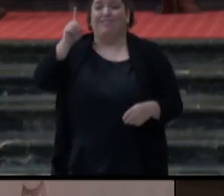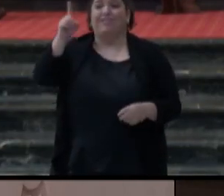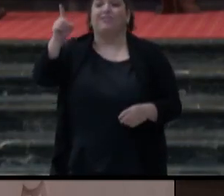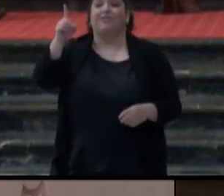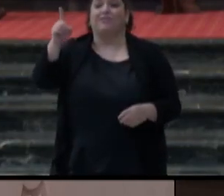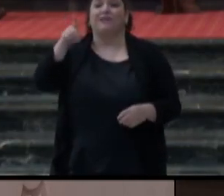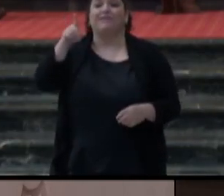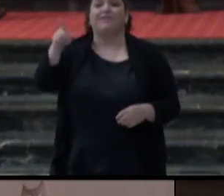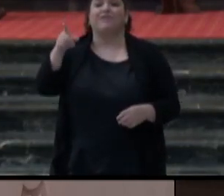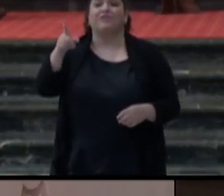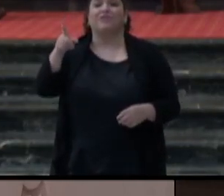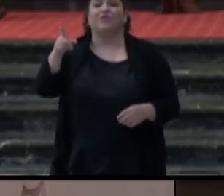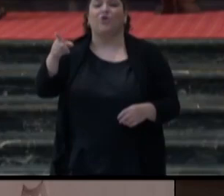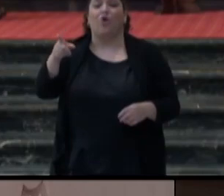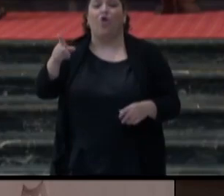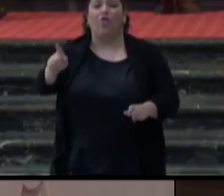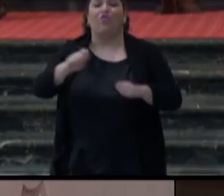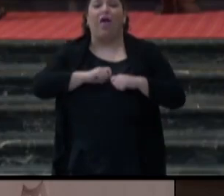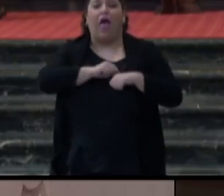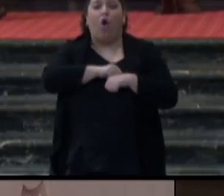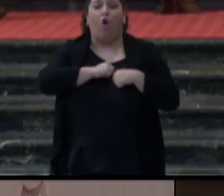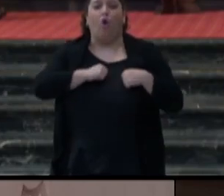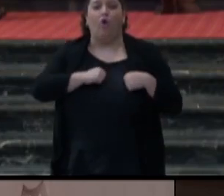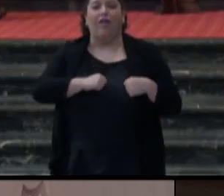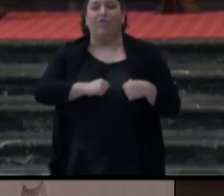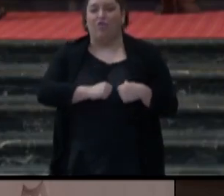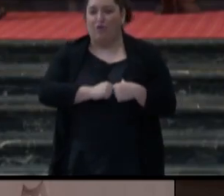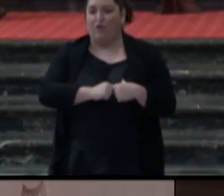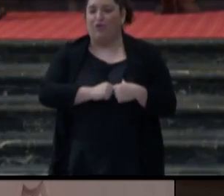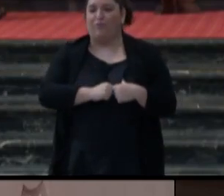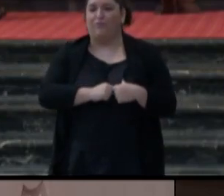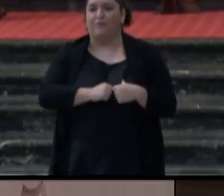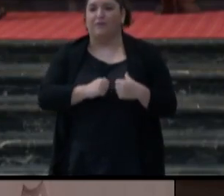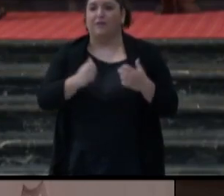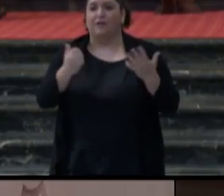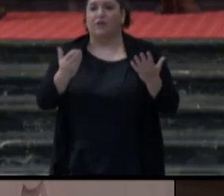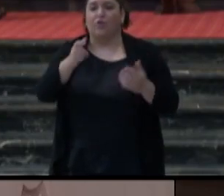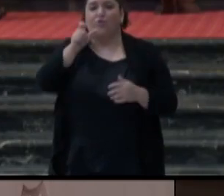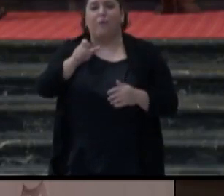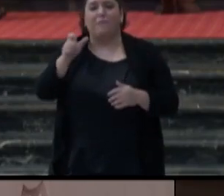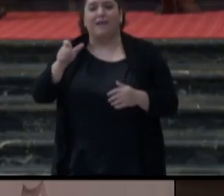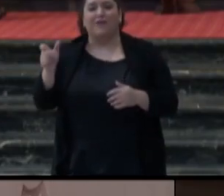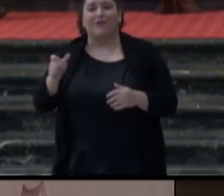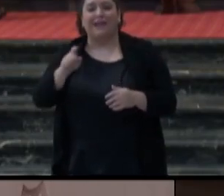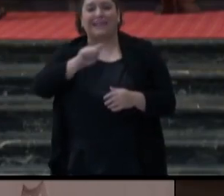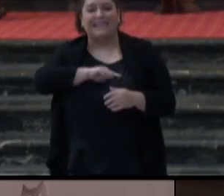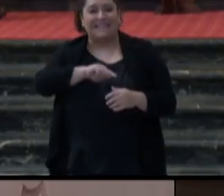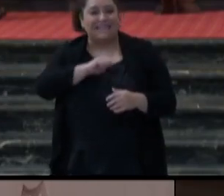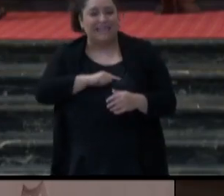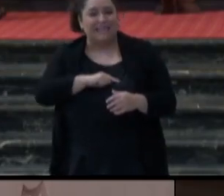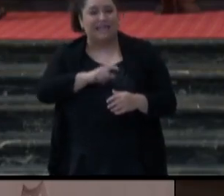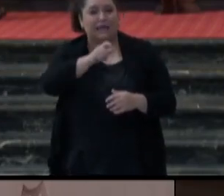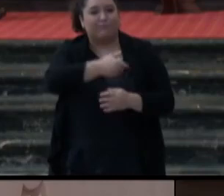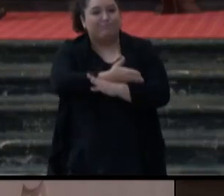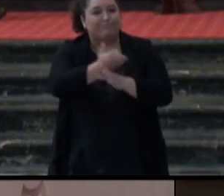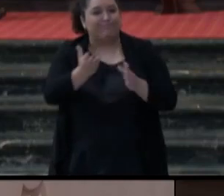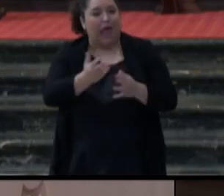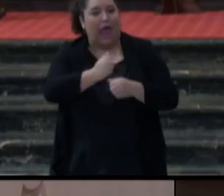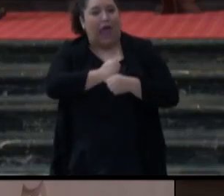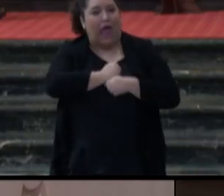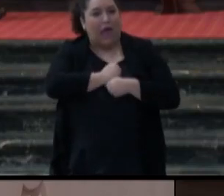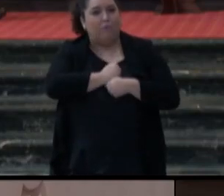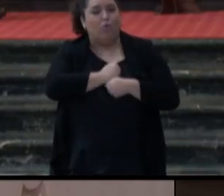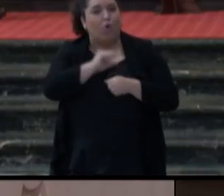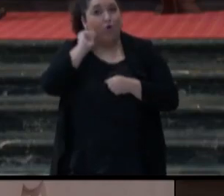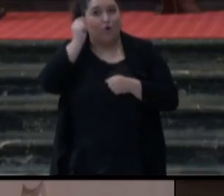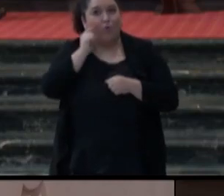es algo que empapa el corazón cuando una persona se siente amada cuando descubre que Dios le